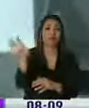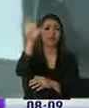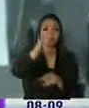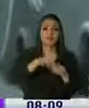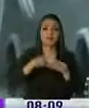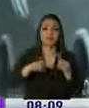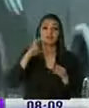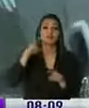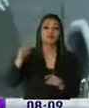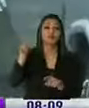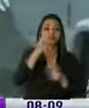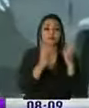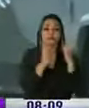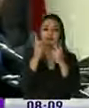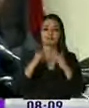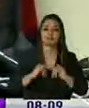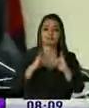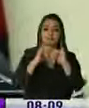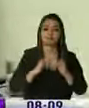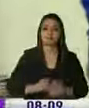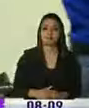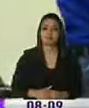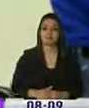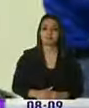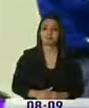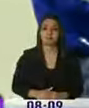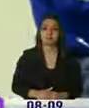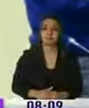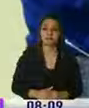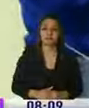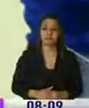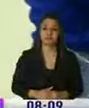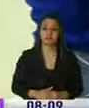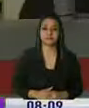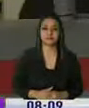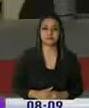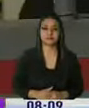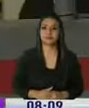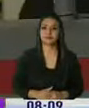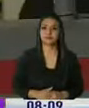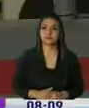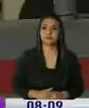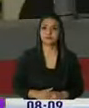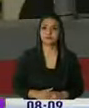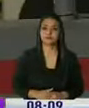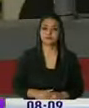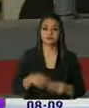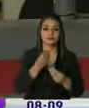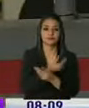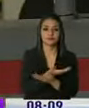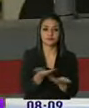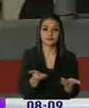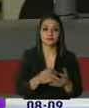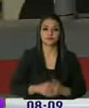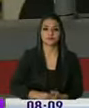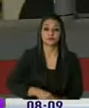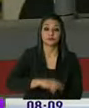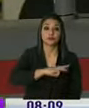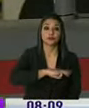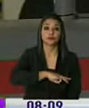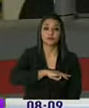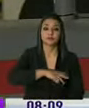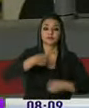diferentes lugares turísticos, informó Priscila Cadena. Vamos a contarles ahora que el municipio de la